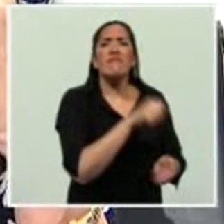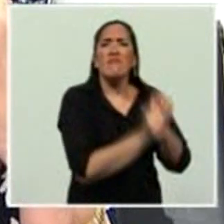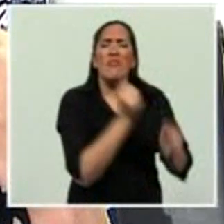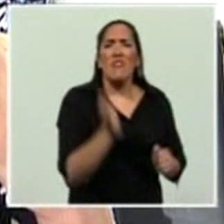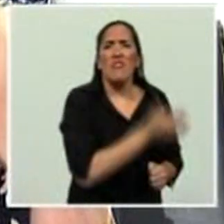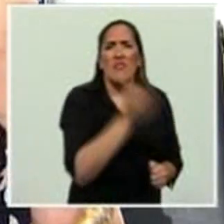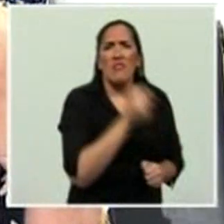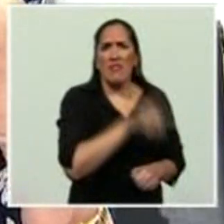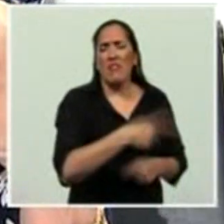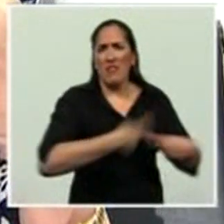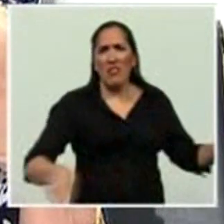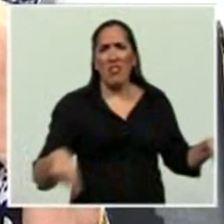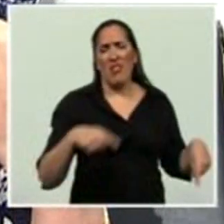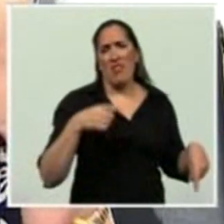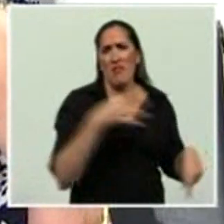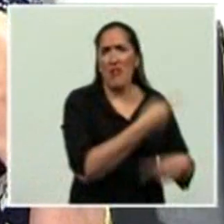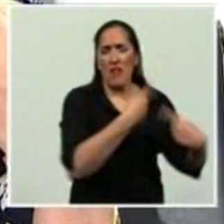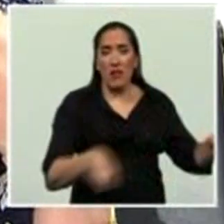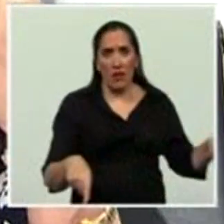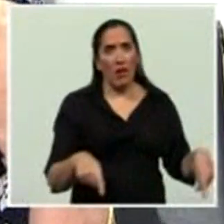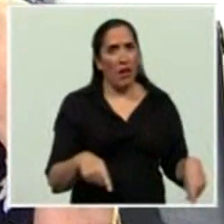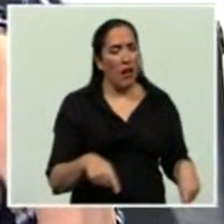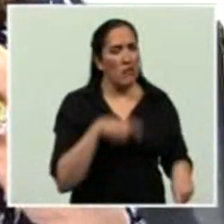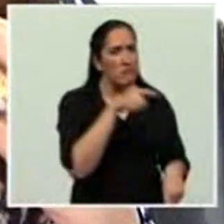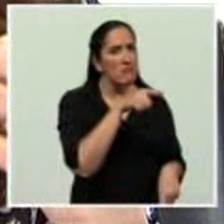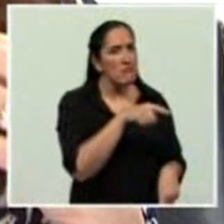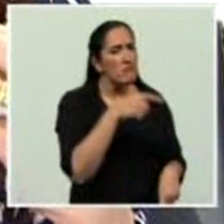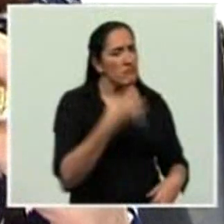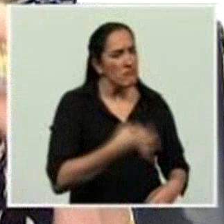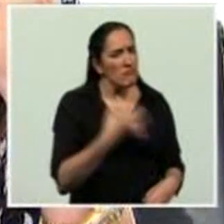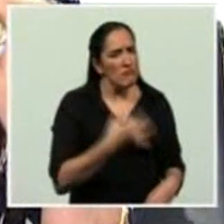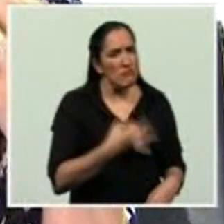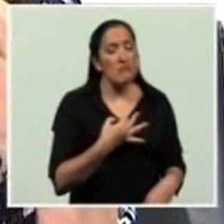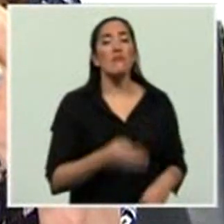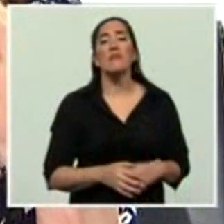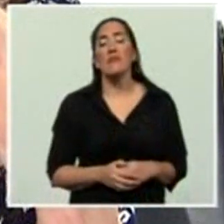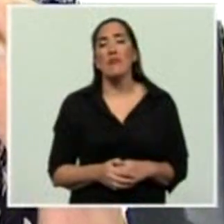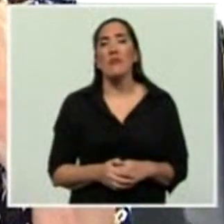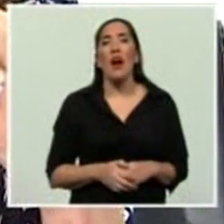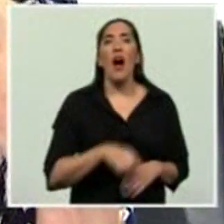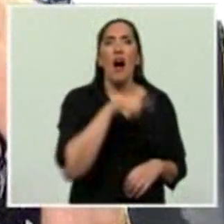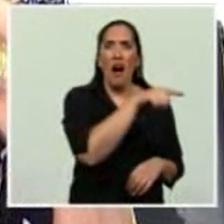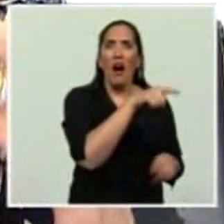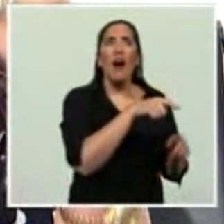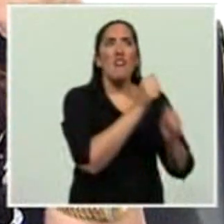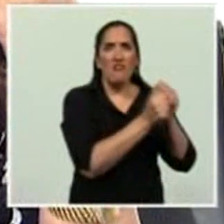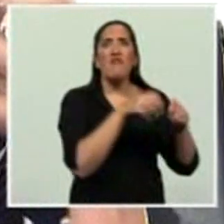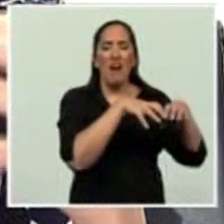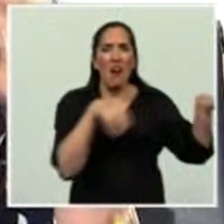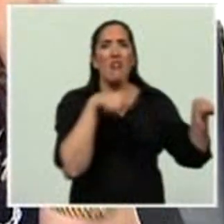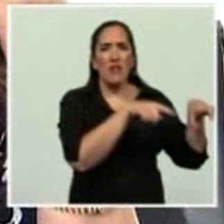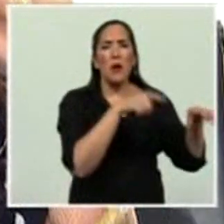dirigentes sindicales de los en serio los de verdad eh salían de Córdoba de las fábricas de